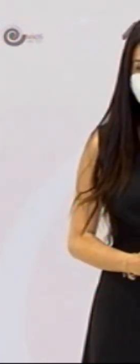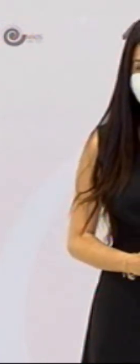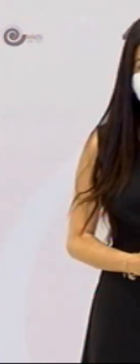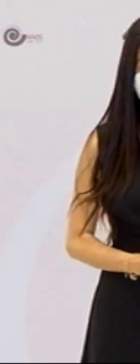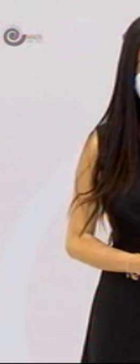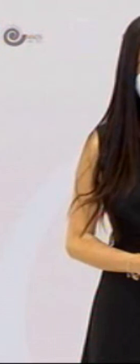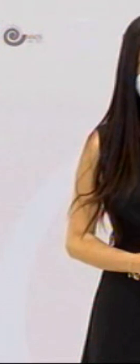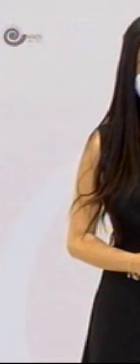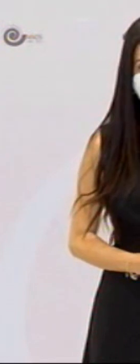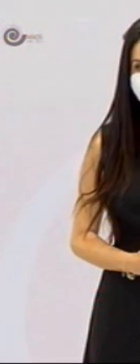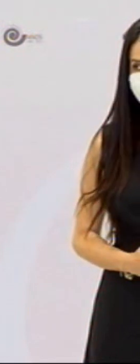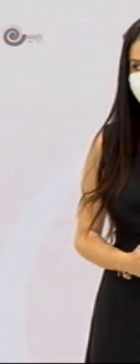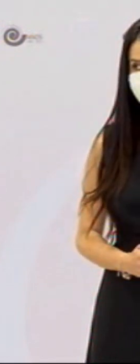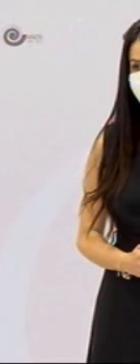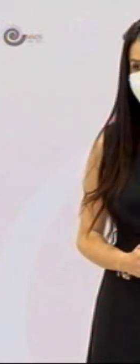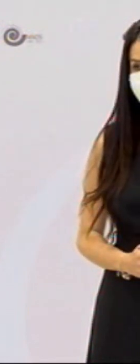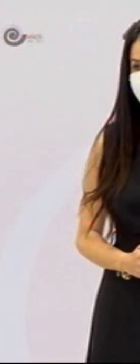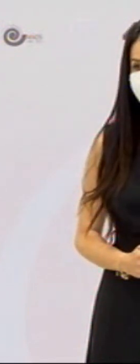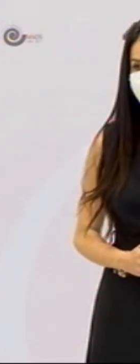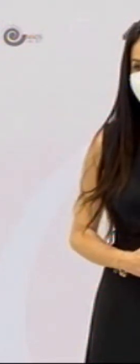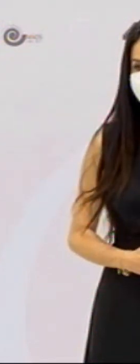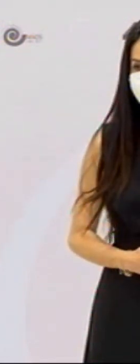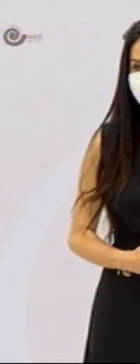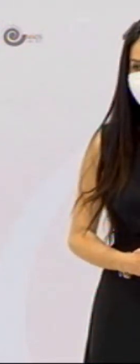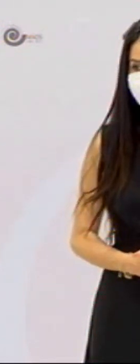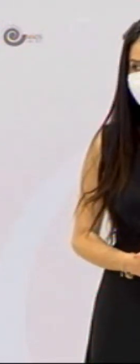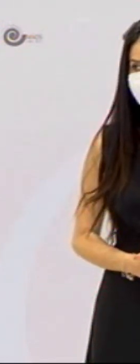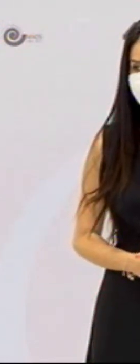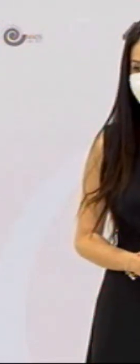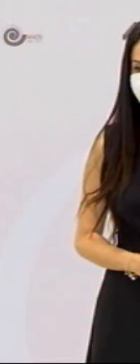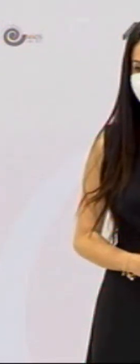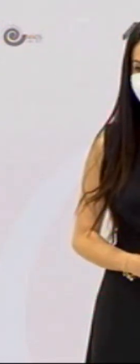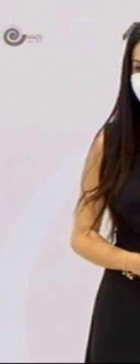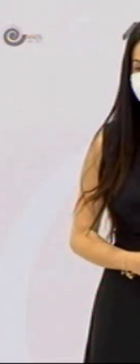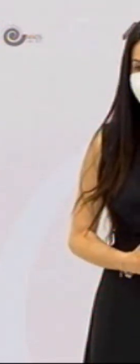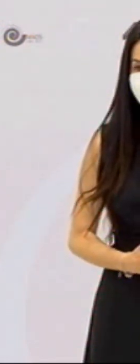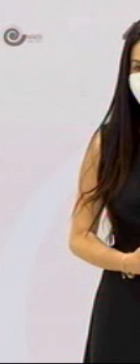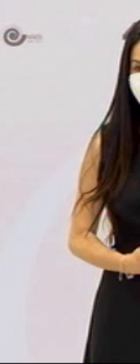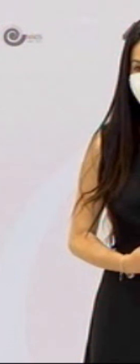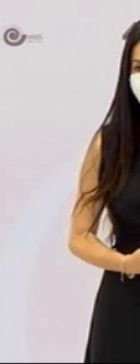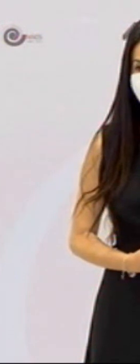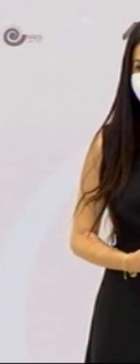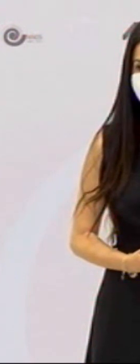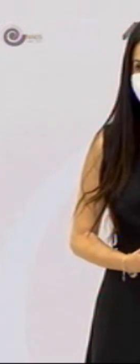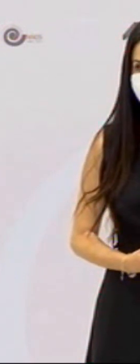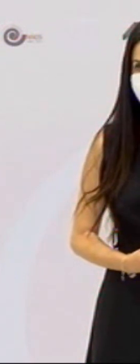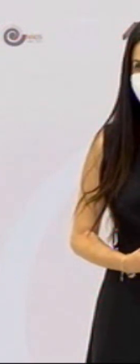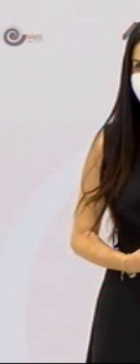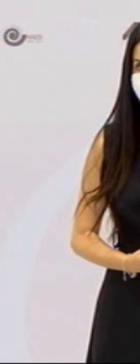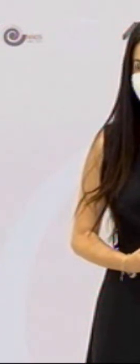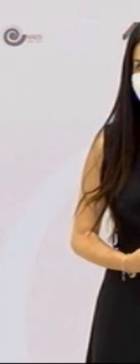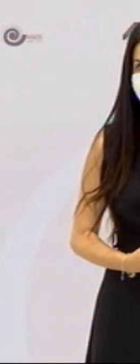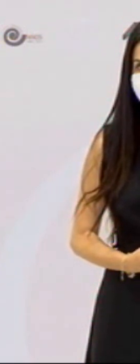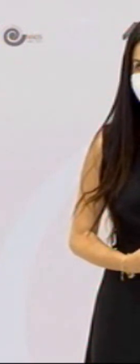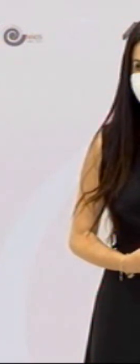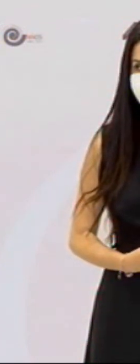último, el compromiso firme de seguir apostando, como lo hemos hecho hasta ahora, así lo anunció el presidente del gobierno, por los servicios esenciales, la sanidad, la